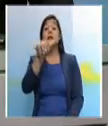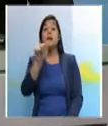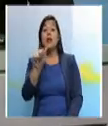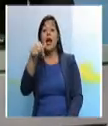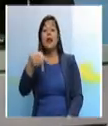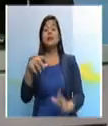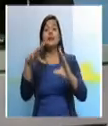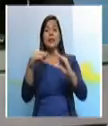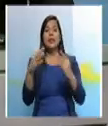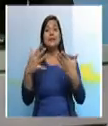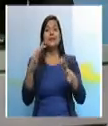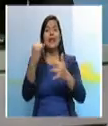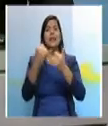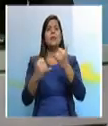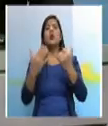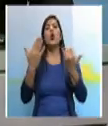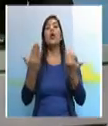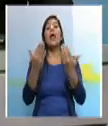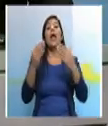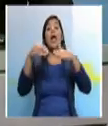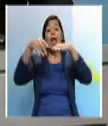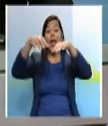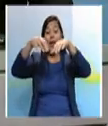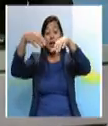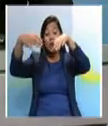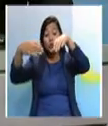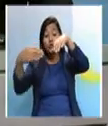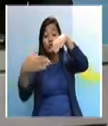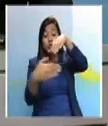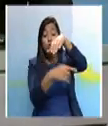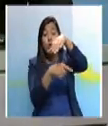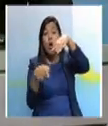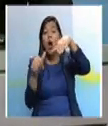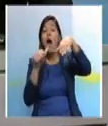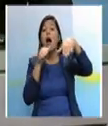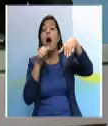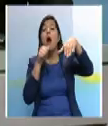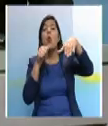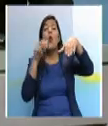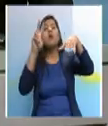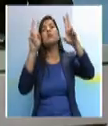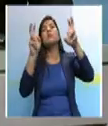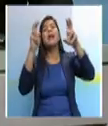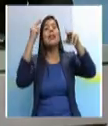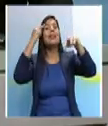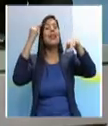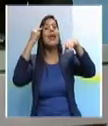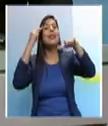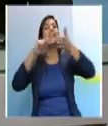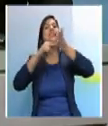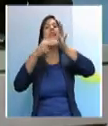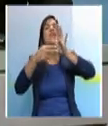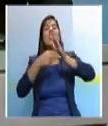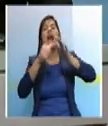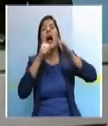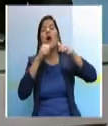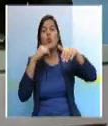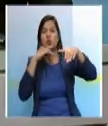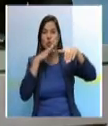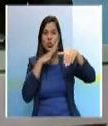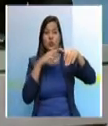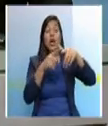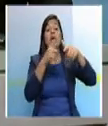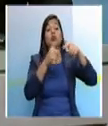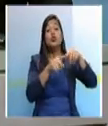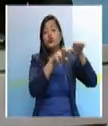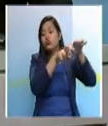concluyó esta tarde el túnel de aguas negras de más de 2 kilómetros de distancia. Esto permitirá el traslado de aguas negras a